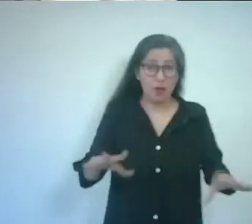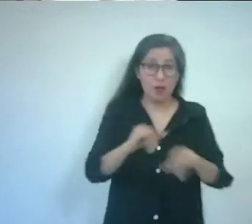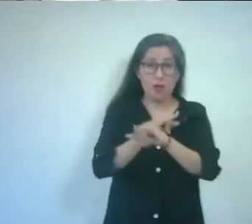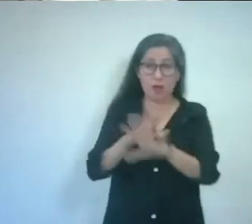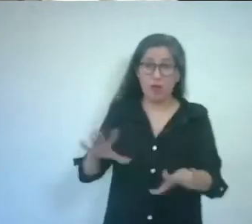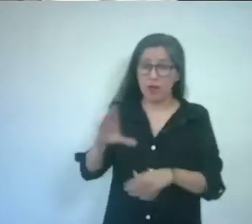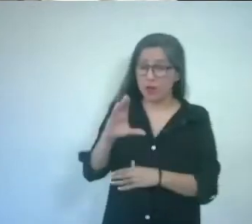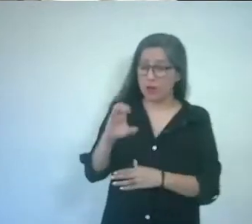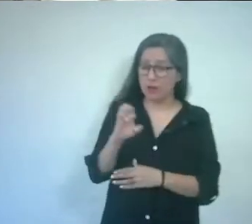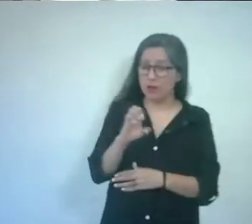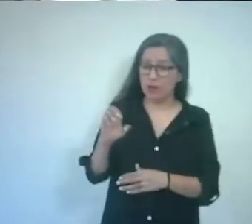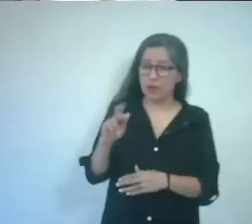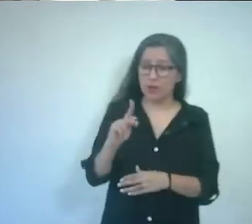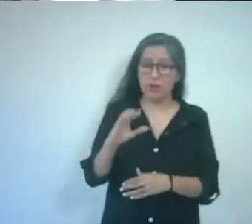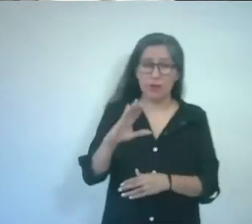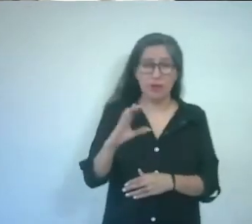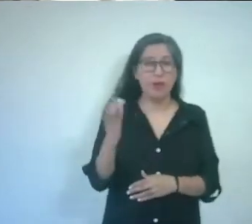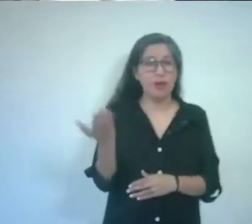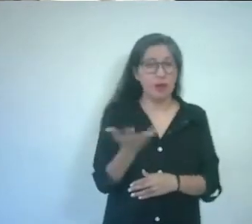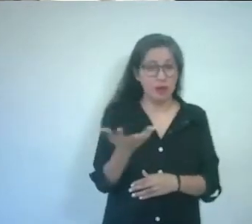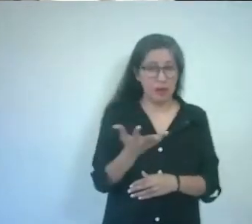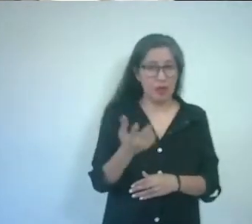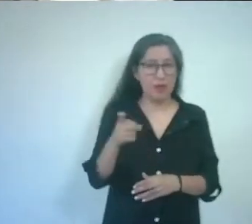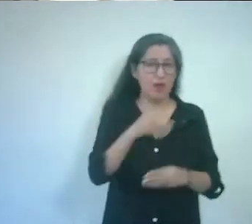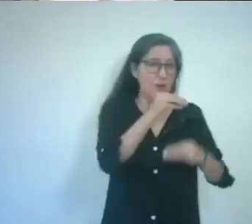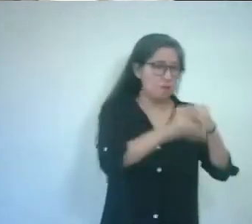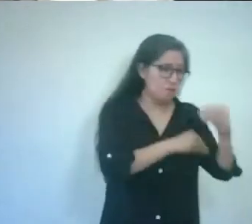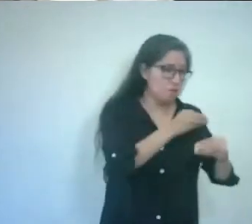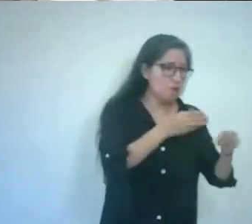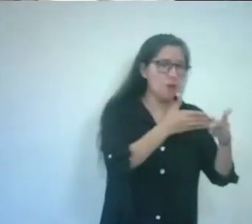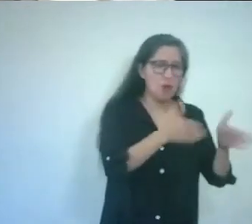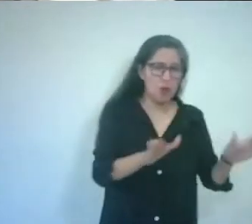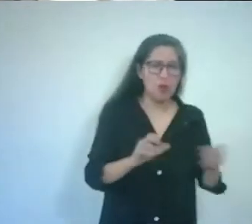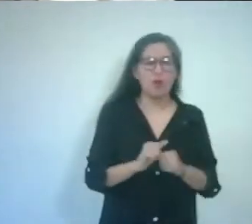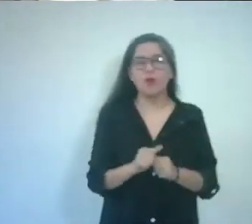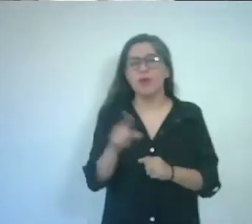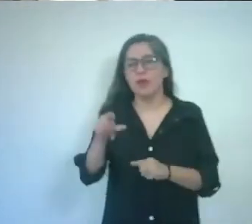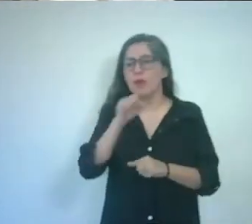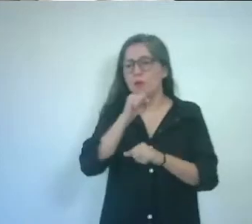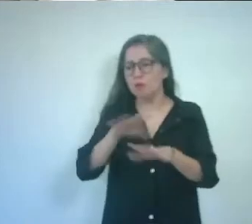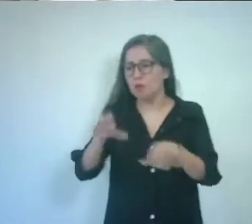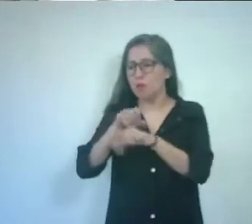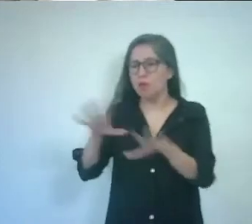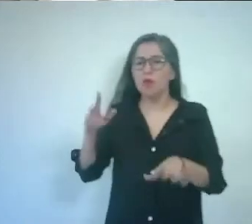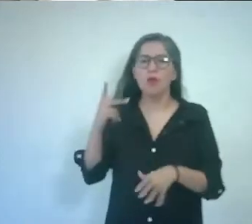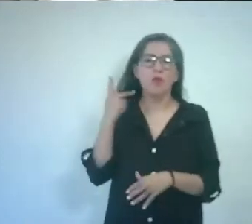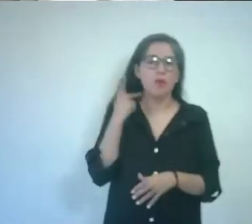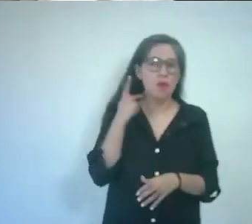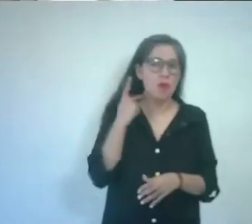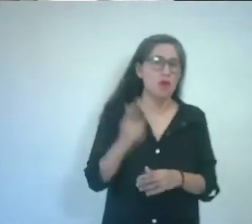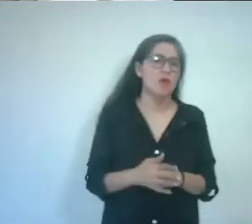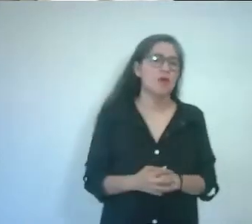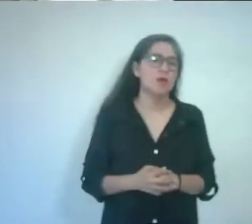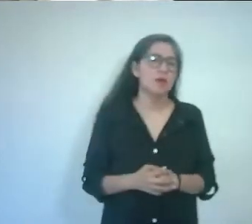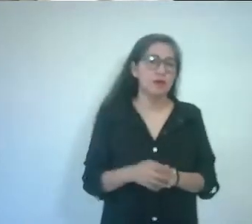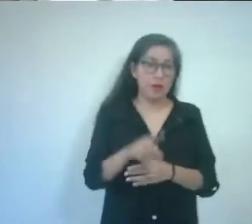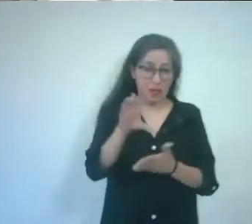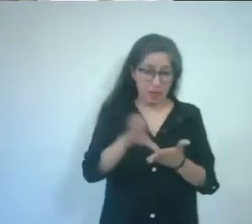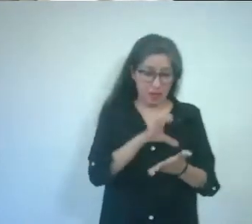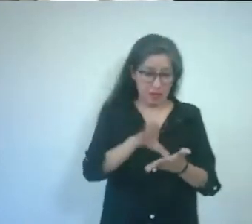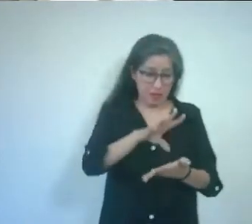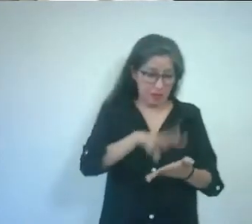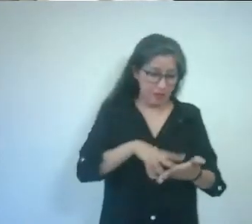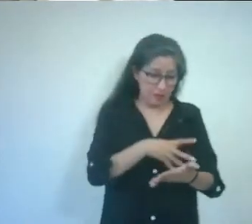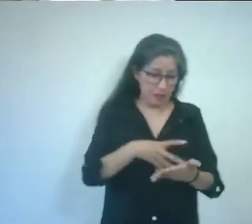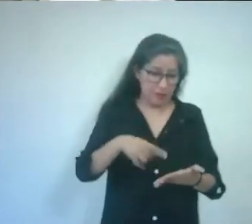CEPAC genera para la ciudadanía, que el debate público, que las campañas políticas y que la agenda ciudadana